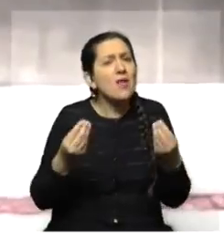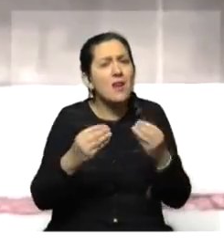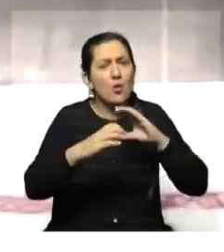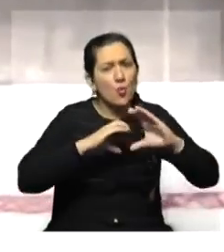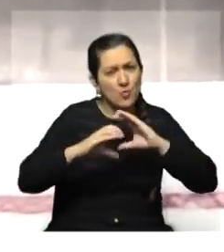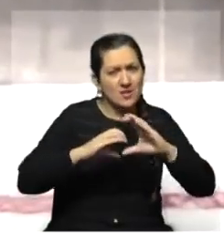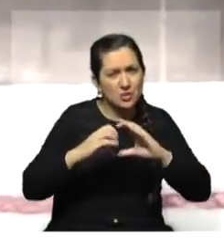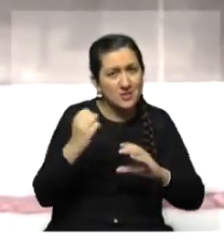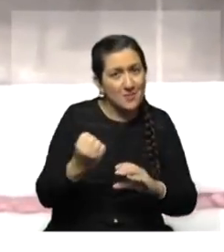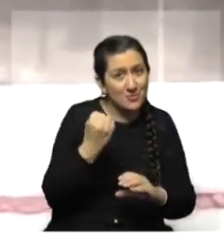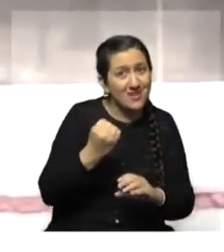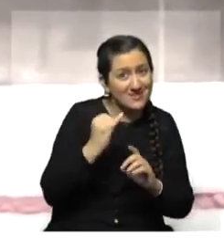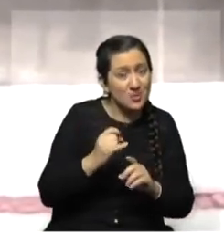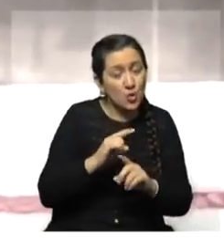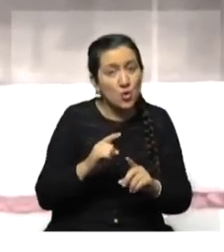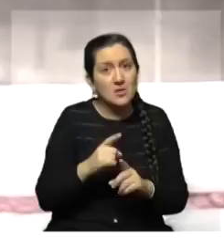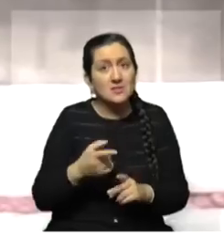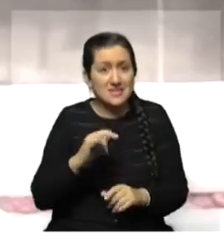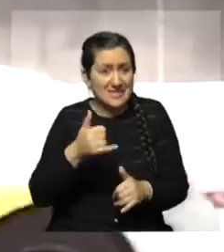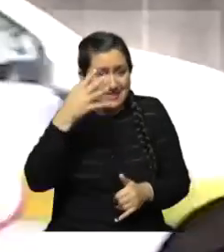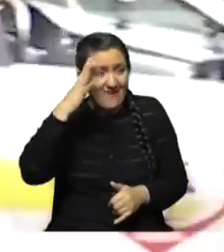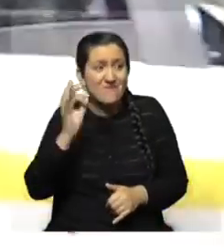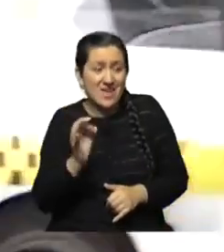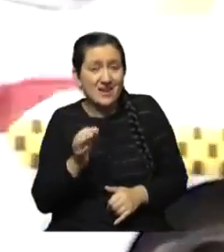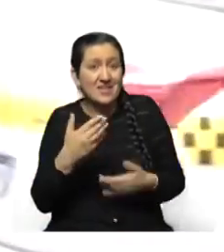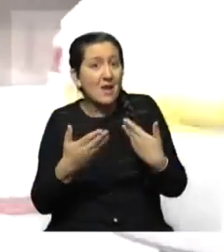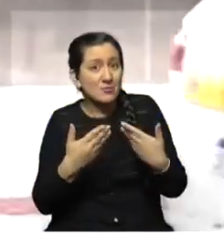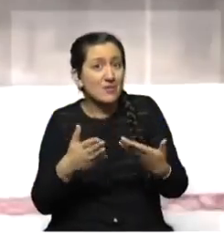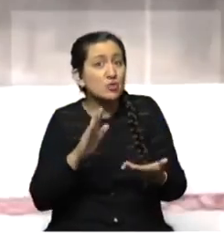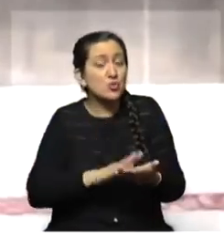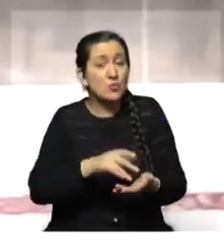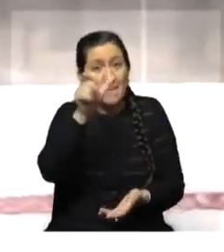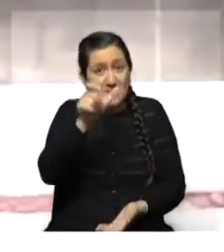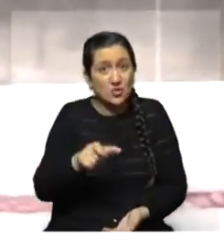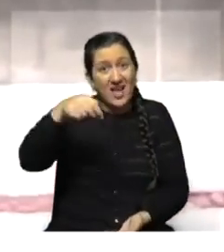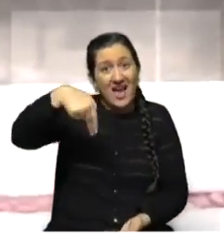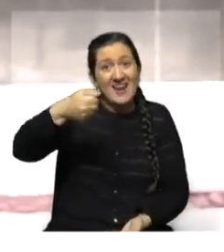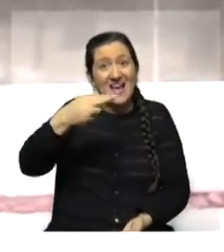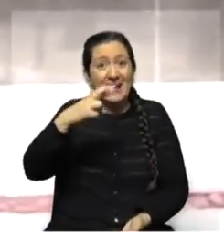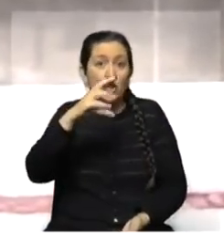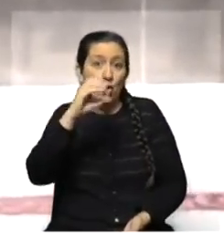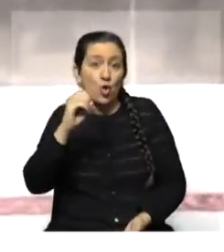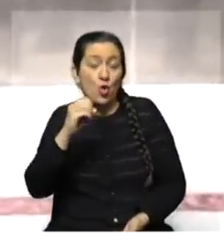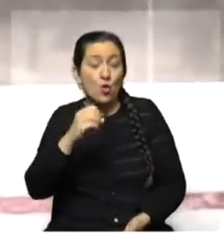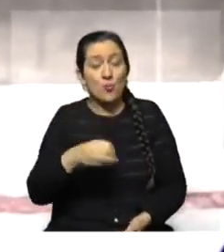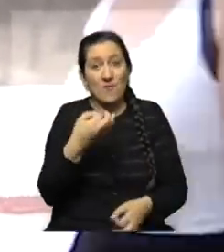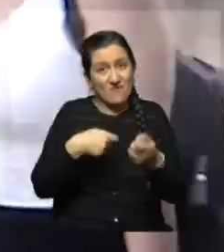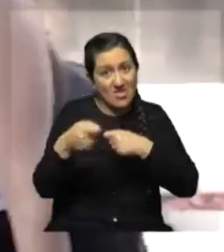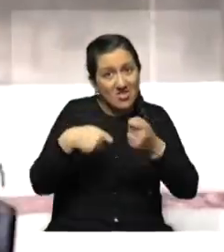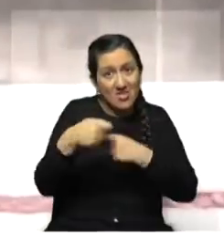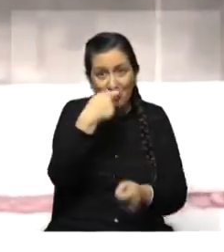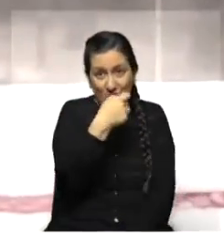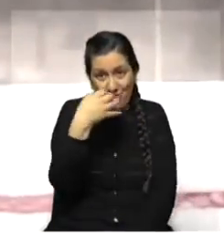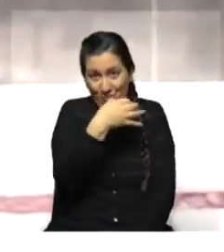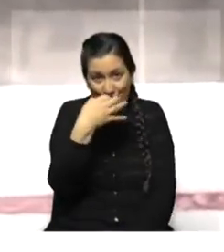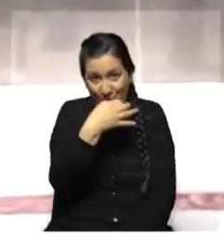tenor si se tenía conocimiento pleno de que estamos hablando de un narcotraficante que había ingresado a Dubai con emiratos